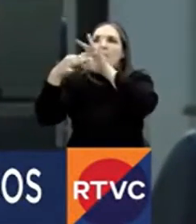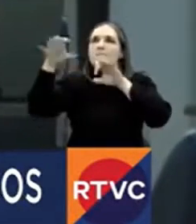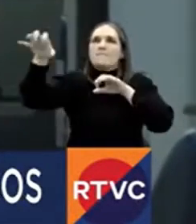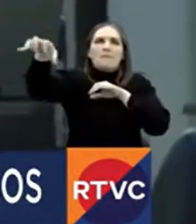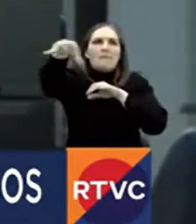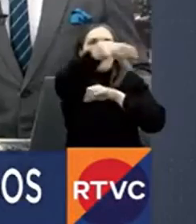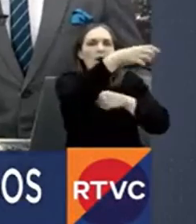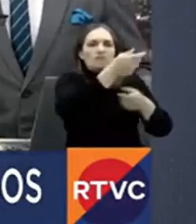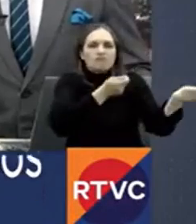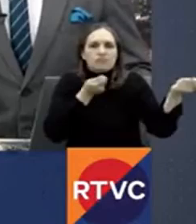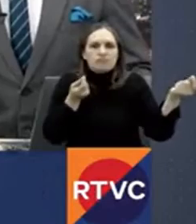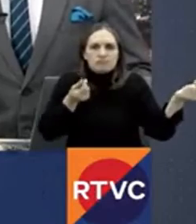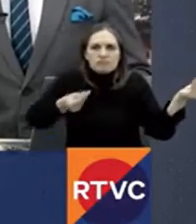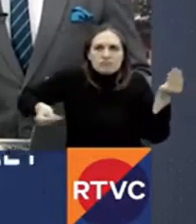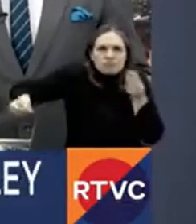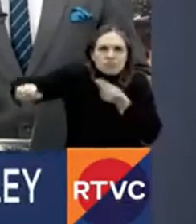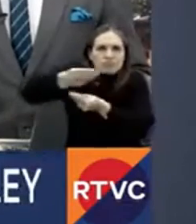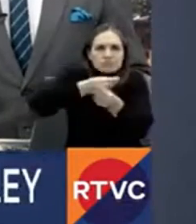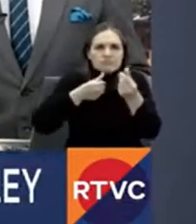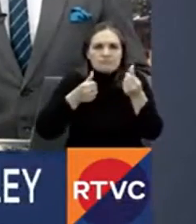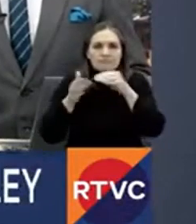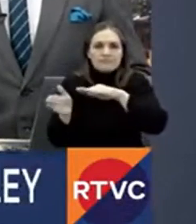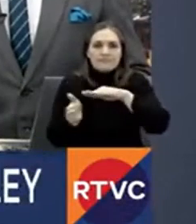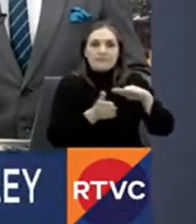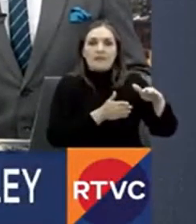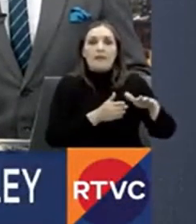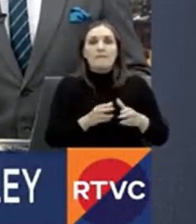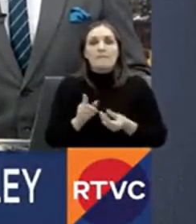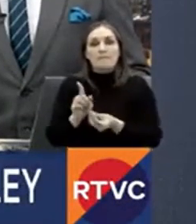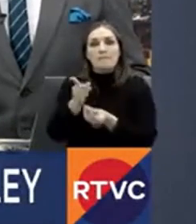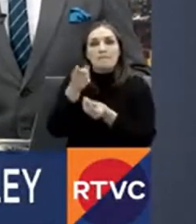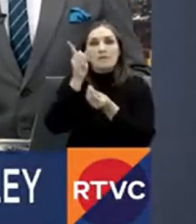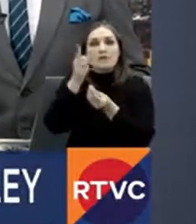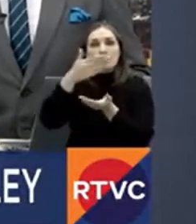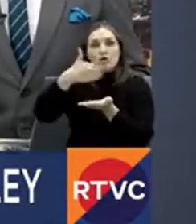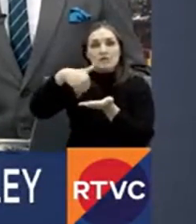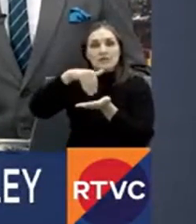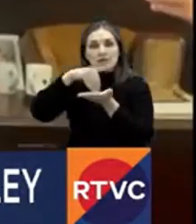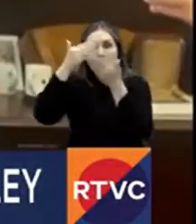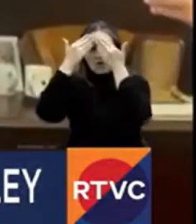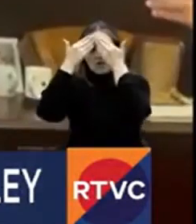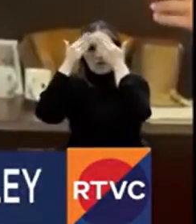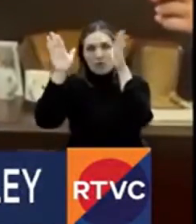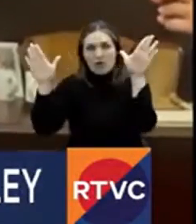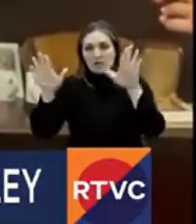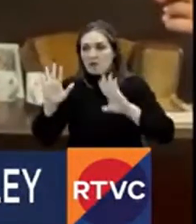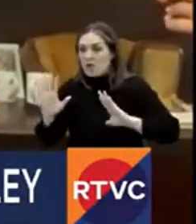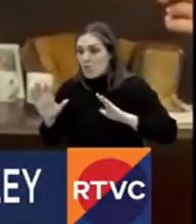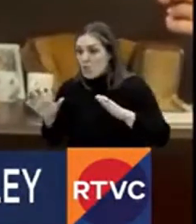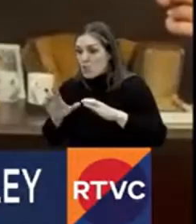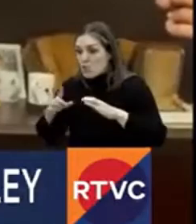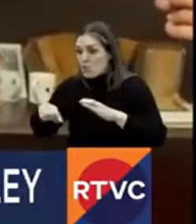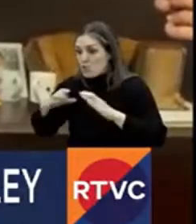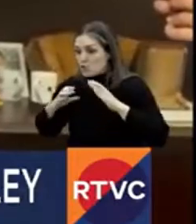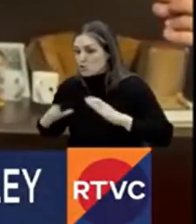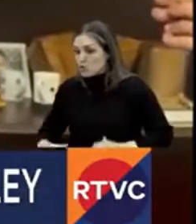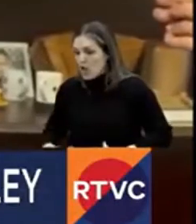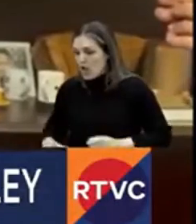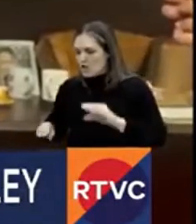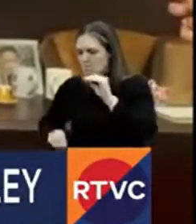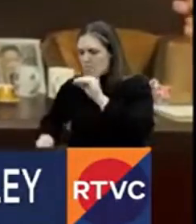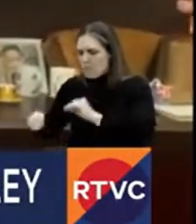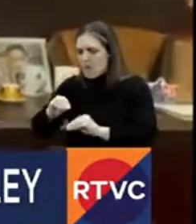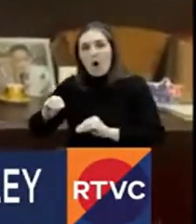dineros. El Partido Centro Democrático y grupos ciudadanos radicaron en el Congreso de la República una contrapropuesta